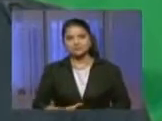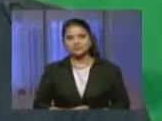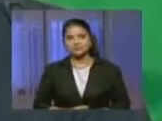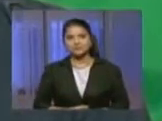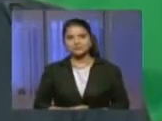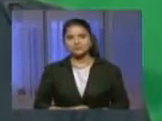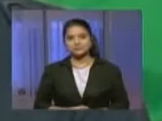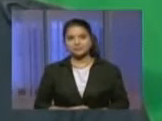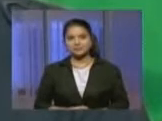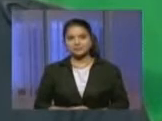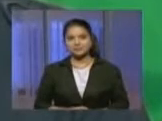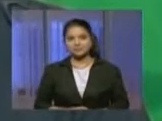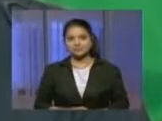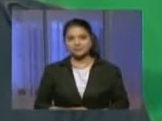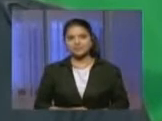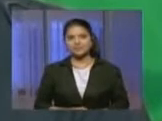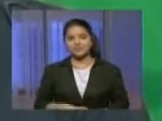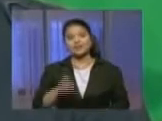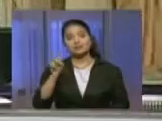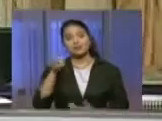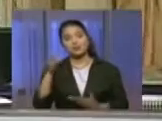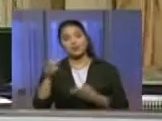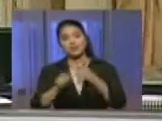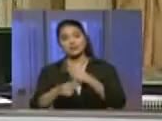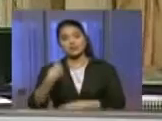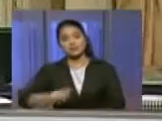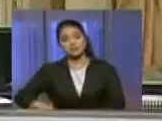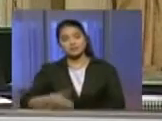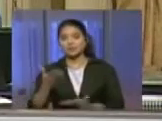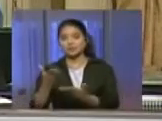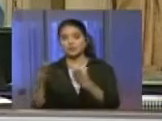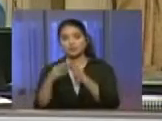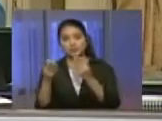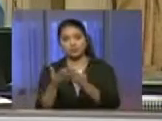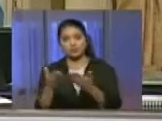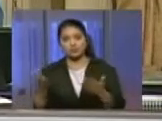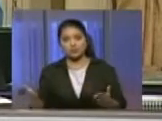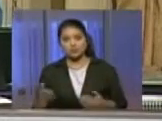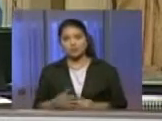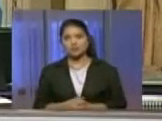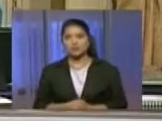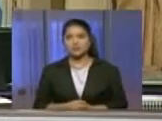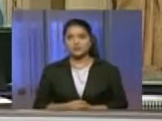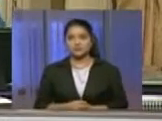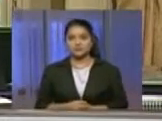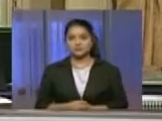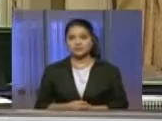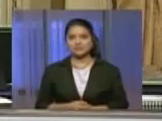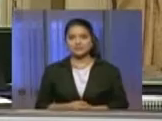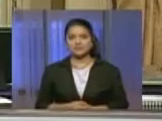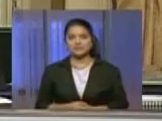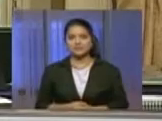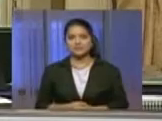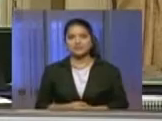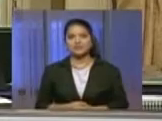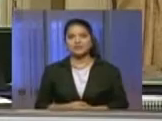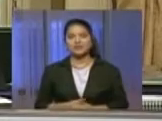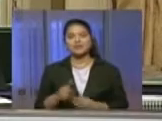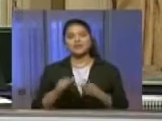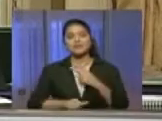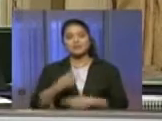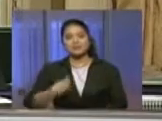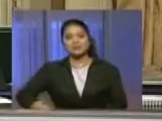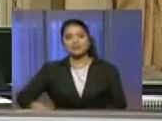Ah también usted vicepresidente compañero aquí tengo tres vicepresidentes de gobierno el vicepresidente del